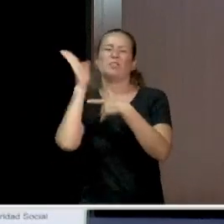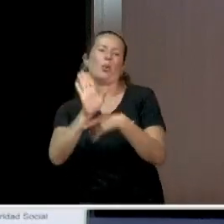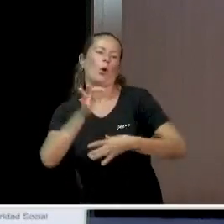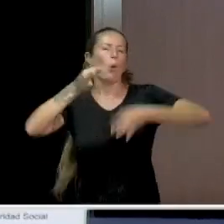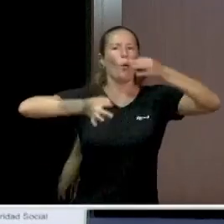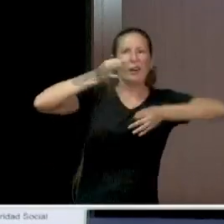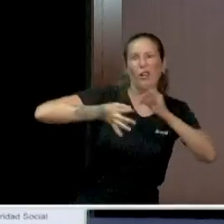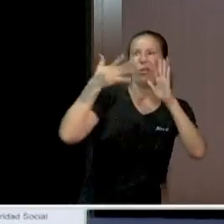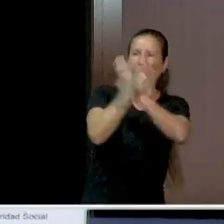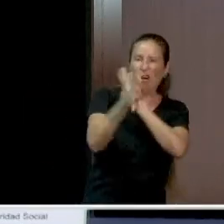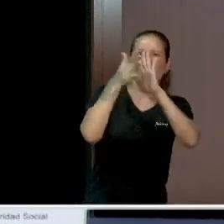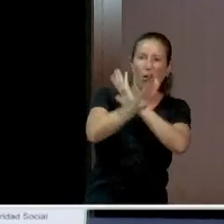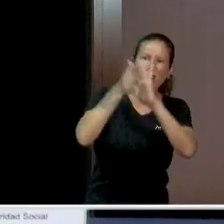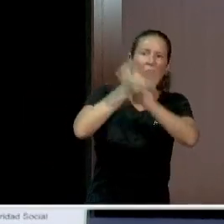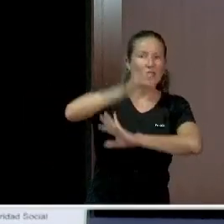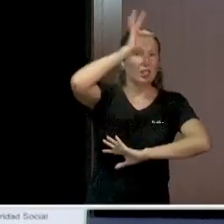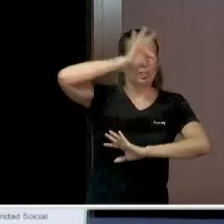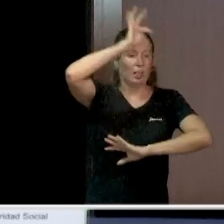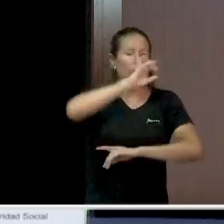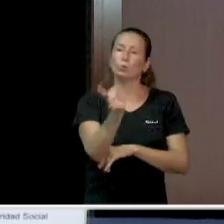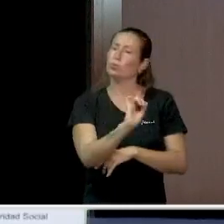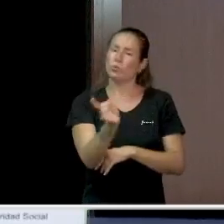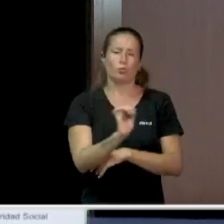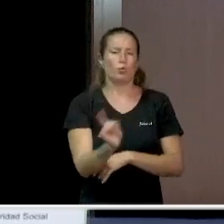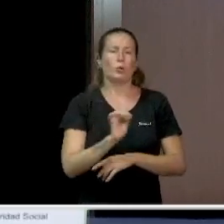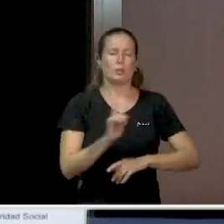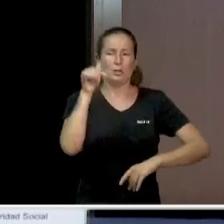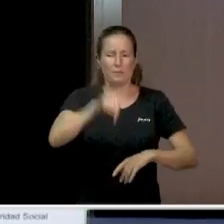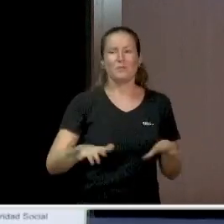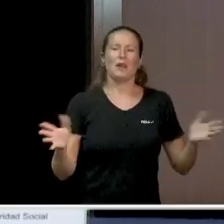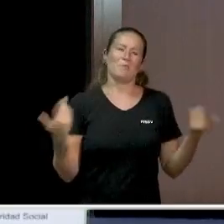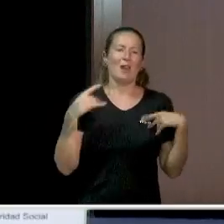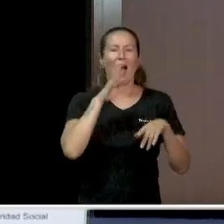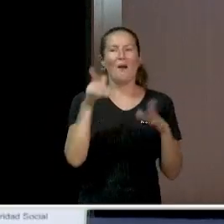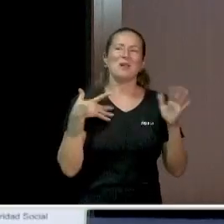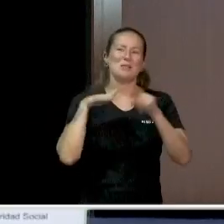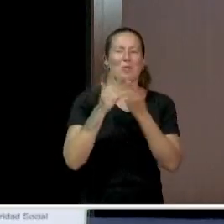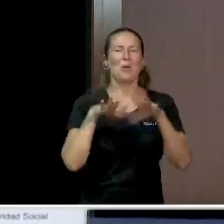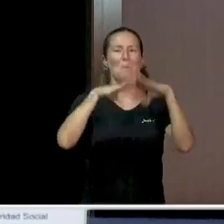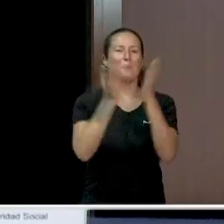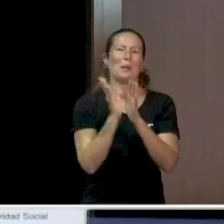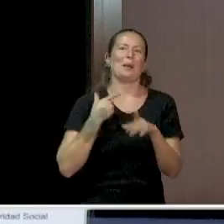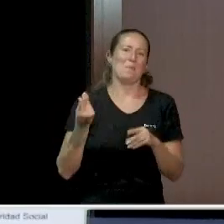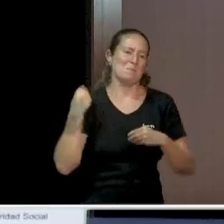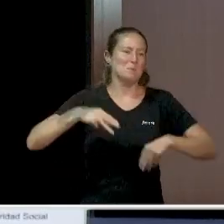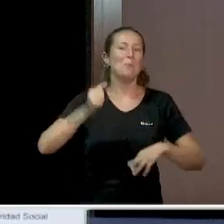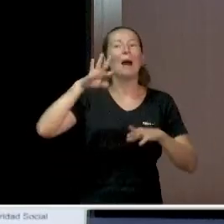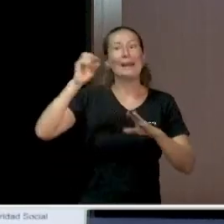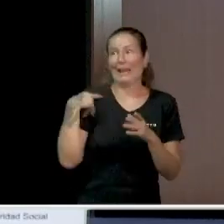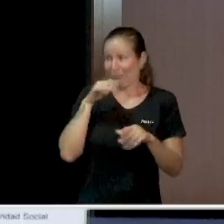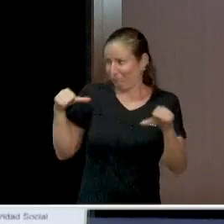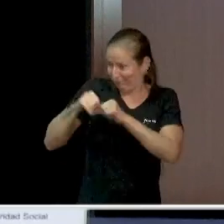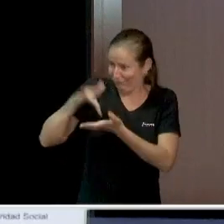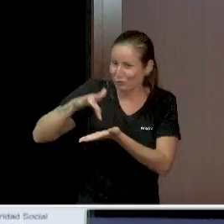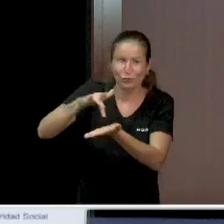jurídica, y menos con estas interferencias del planeta Marte que estamos sufriendo, desde luego. Pero sí